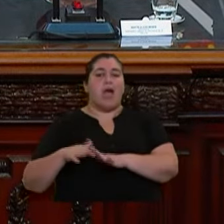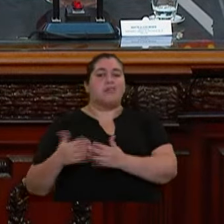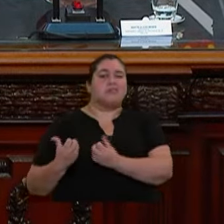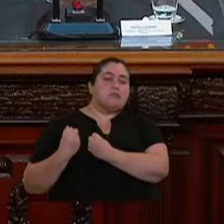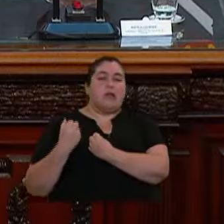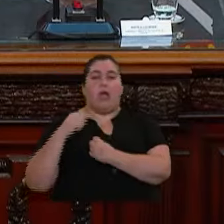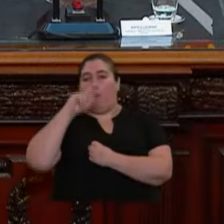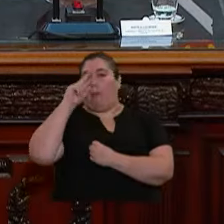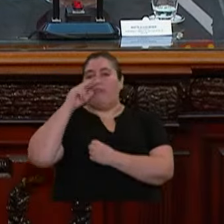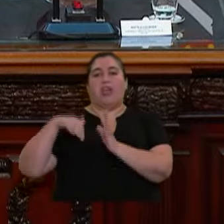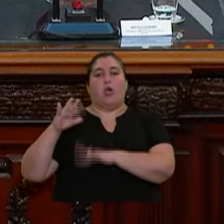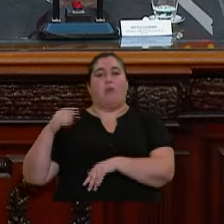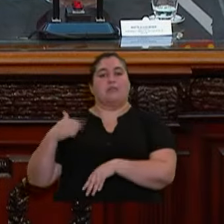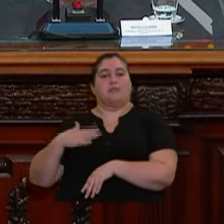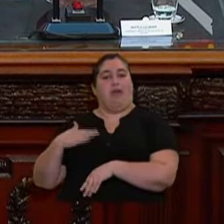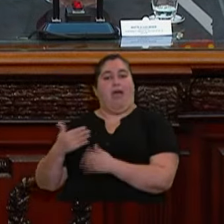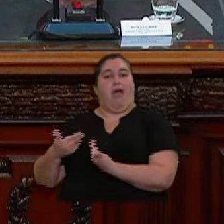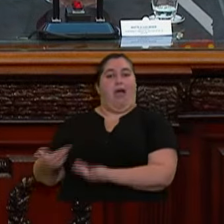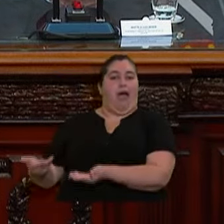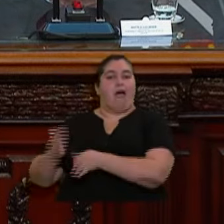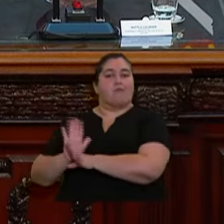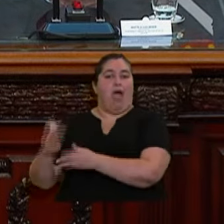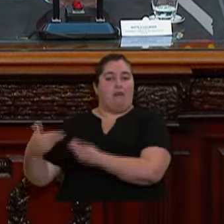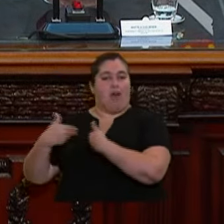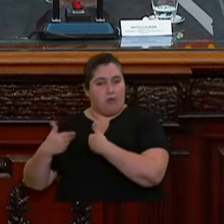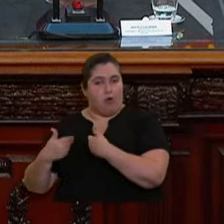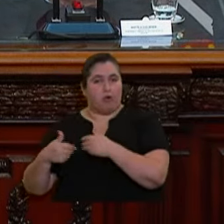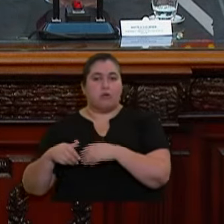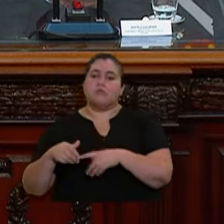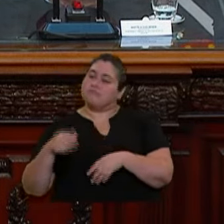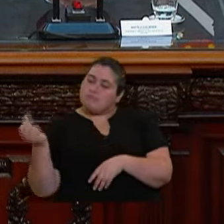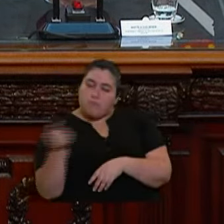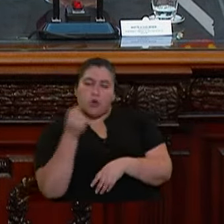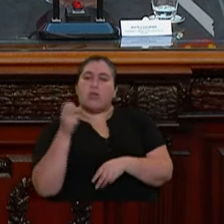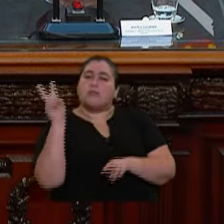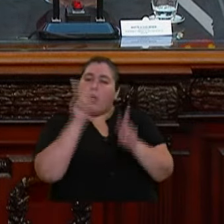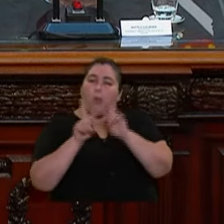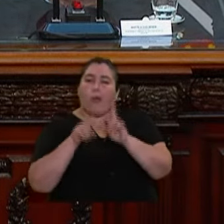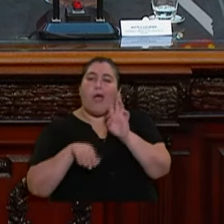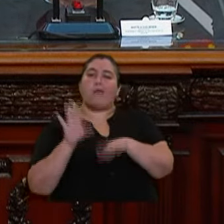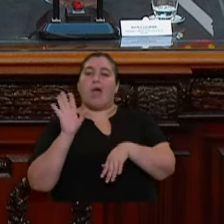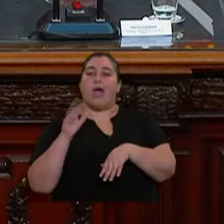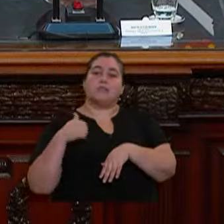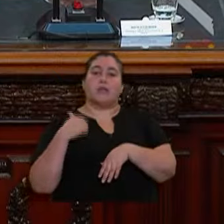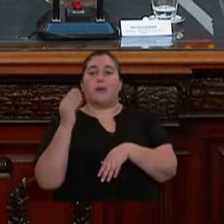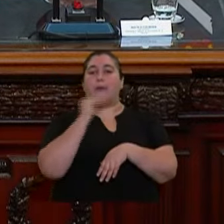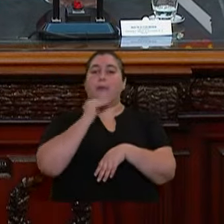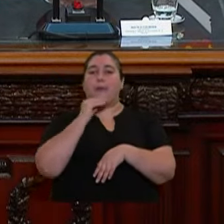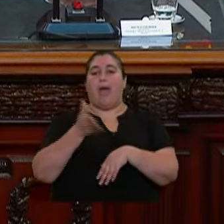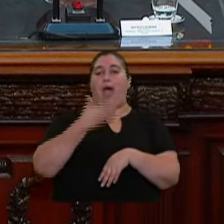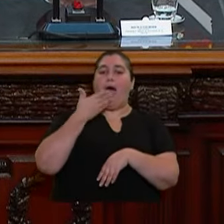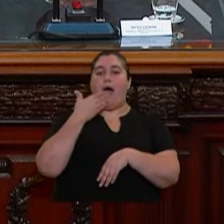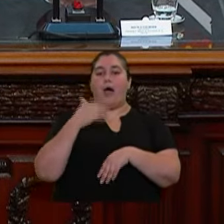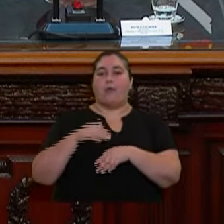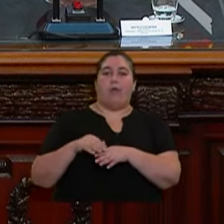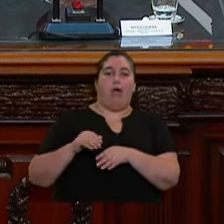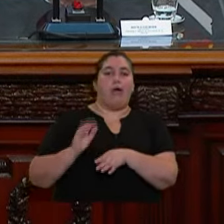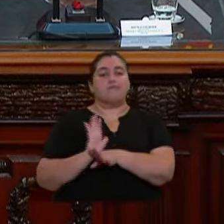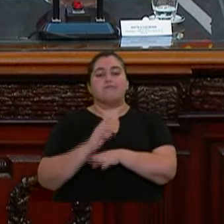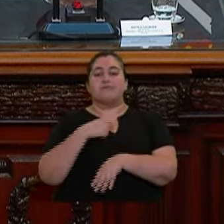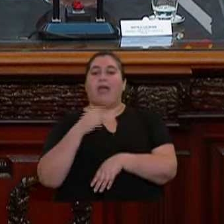costa de un país quebrado, y no es para almas bellas para las cuales las formas o las comas en un texto pesan más que la voluntad de